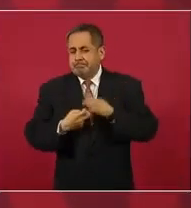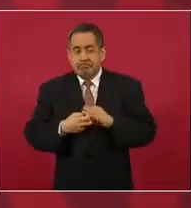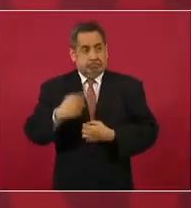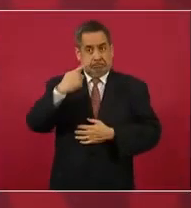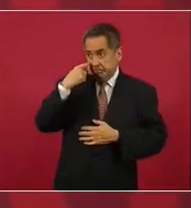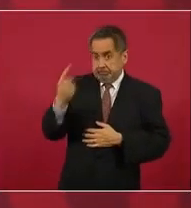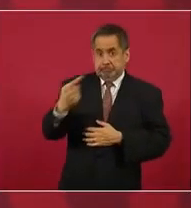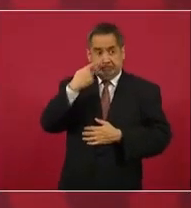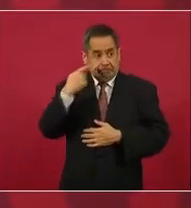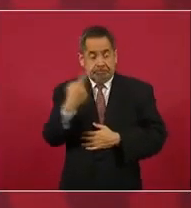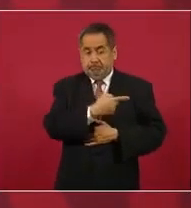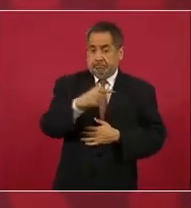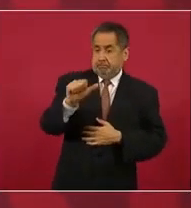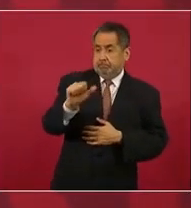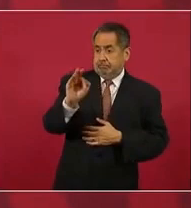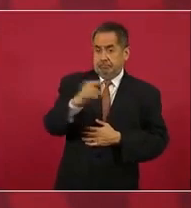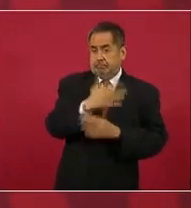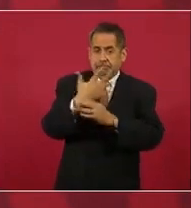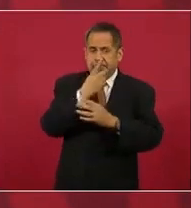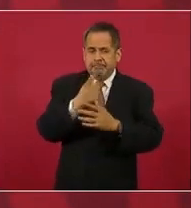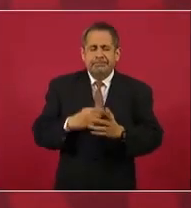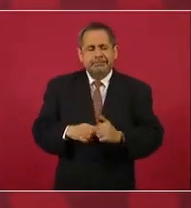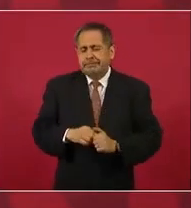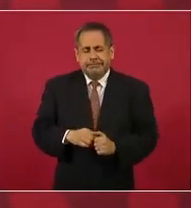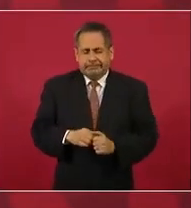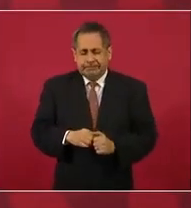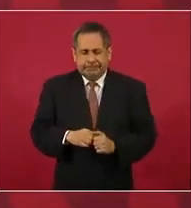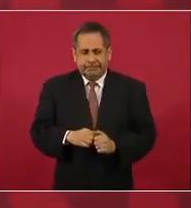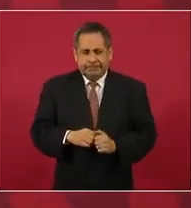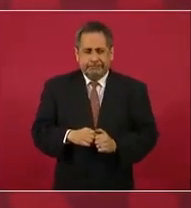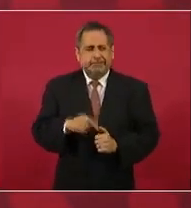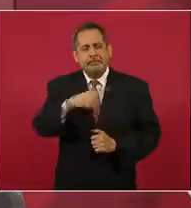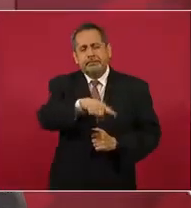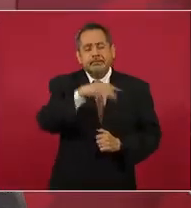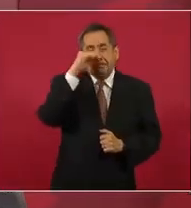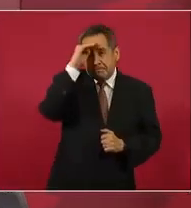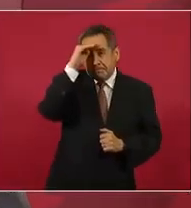conservadores corruptos, porque piensan que es lo mismo.